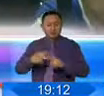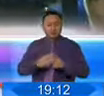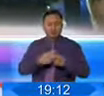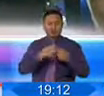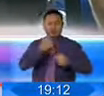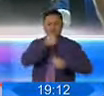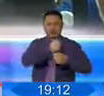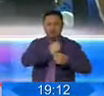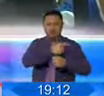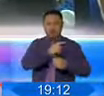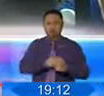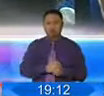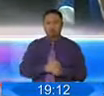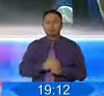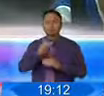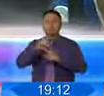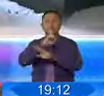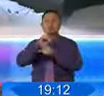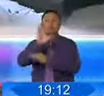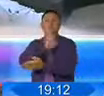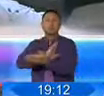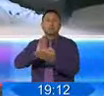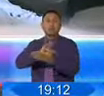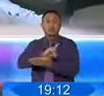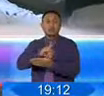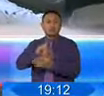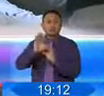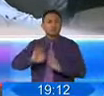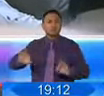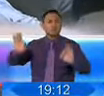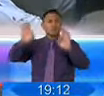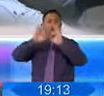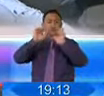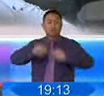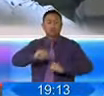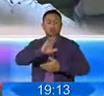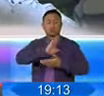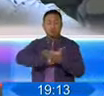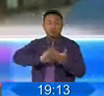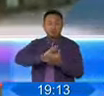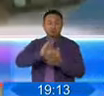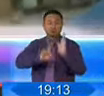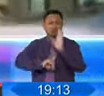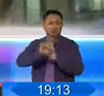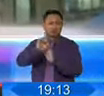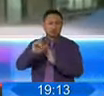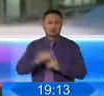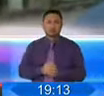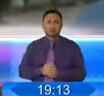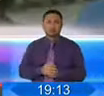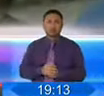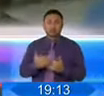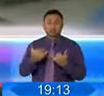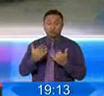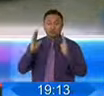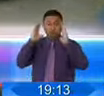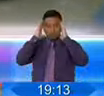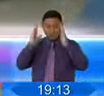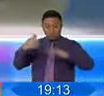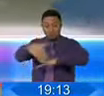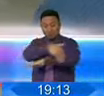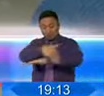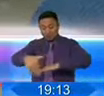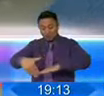decir de los dirigentes barriales, este crédito es importante para el desarrollo de los barrios. Ya que estamos tan abandonados en calles,